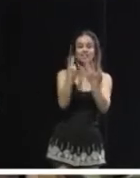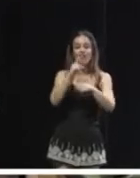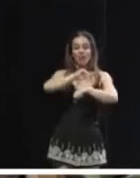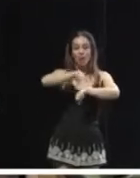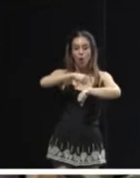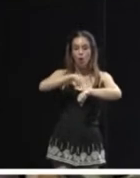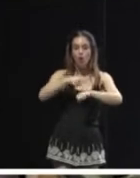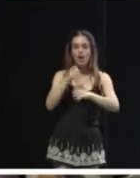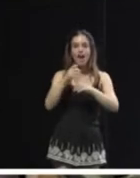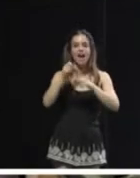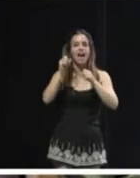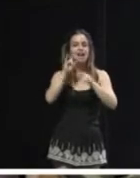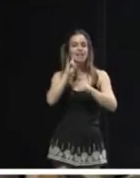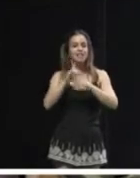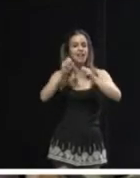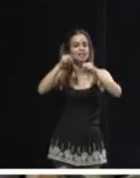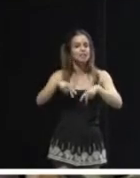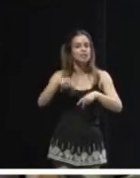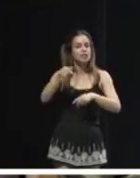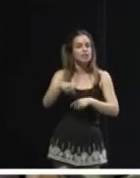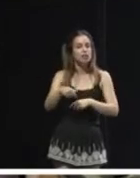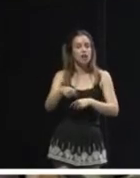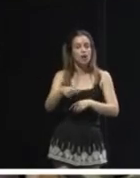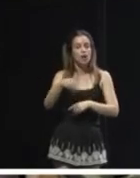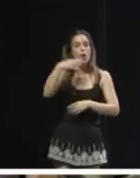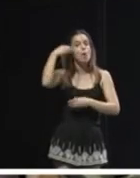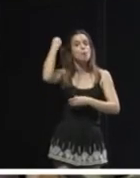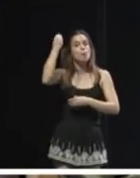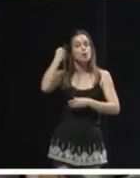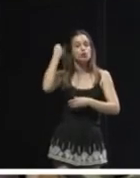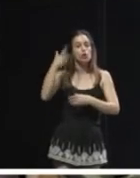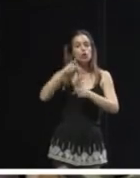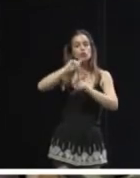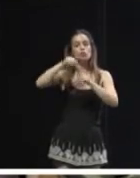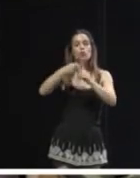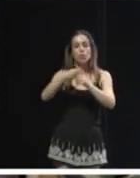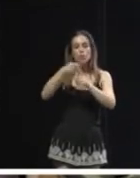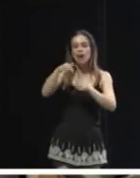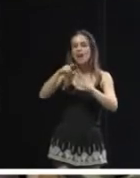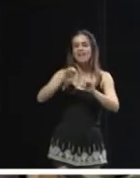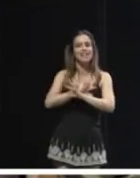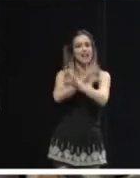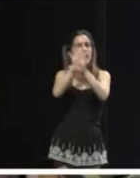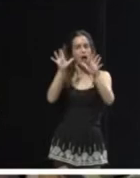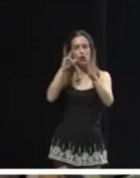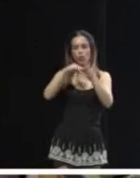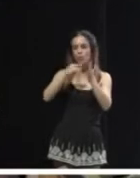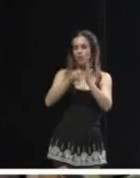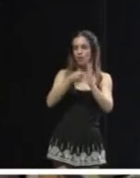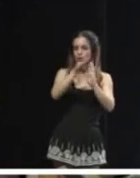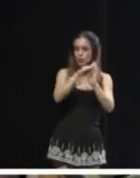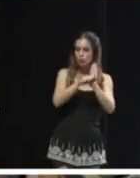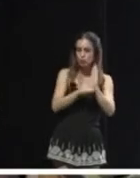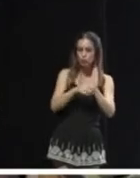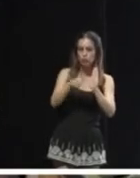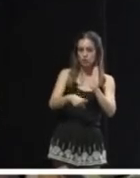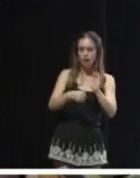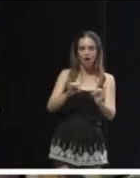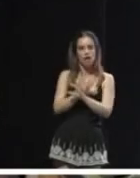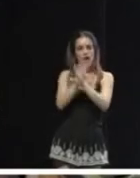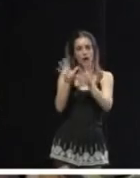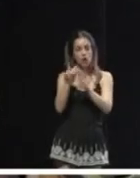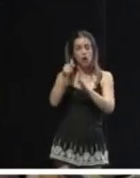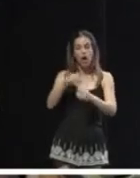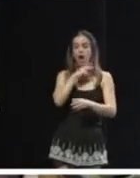electricidad, creo que Sumar es clara en sus planteamientos. Estamos hablando de